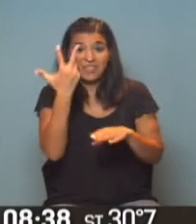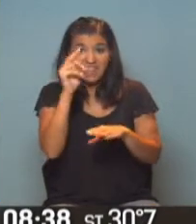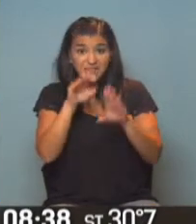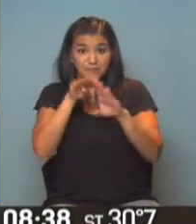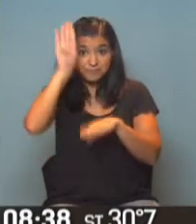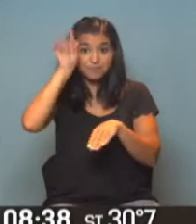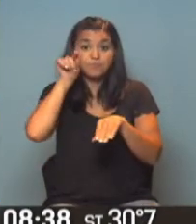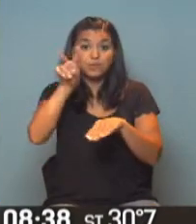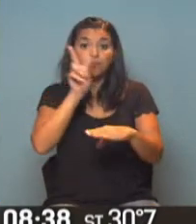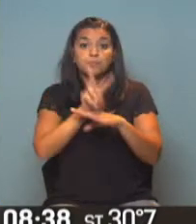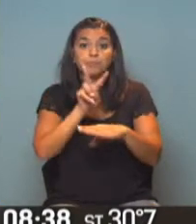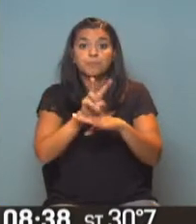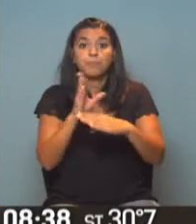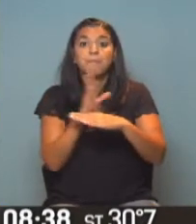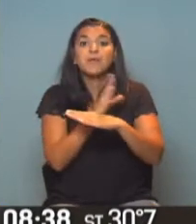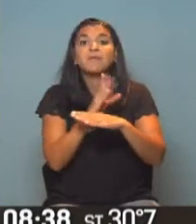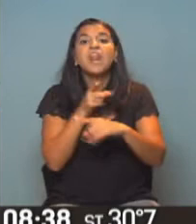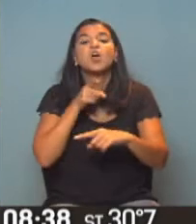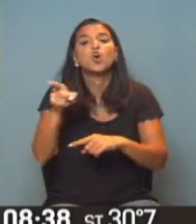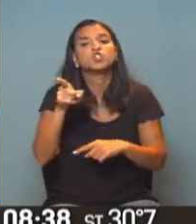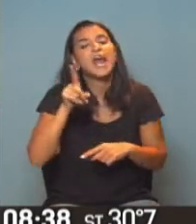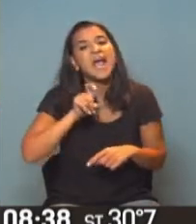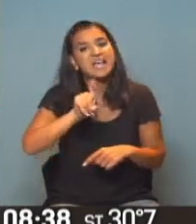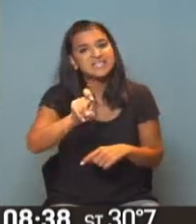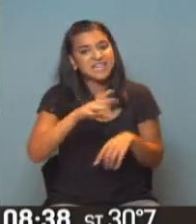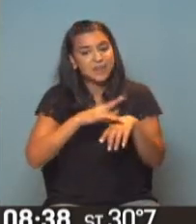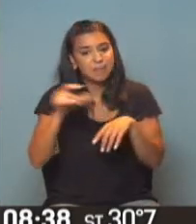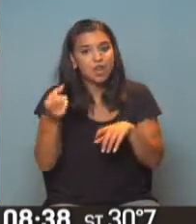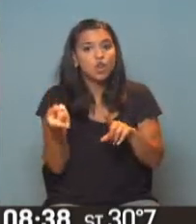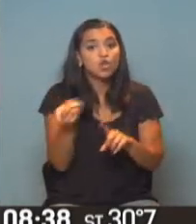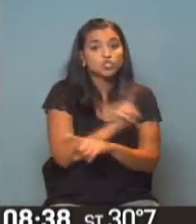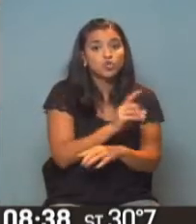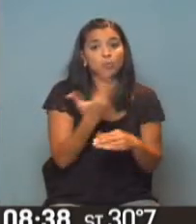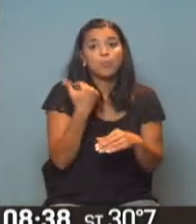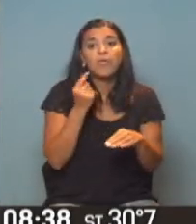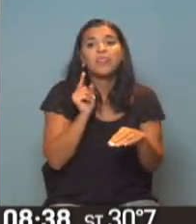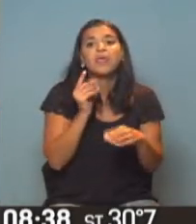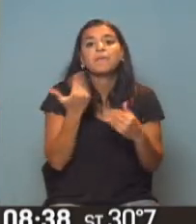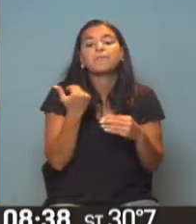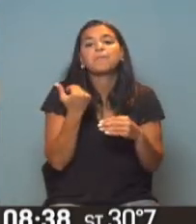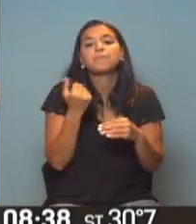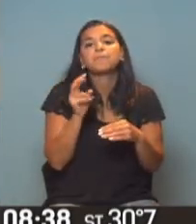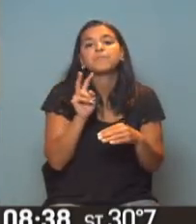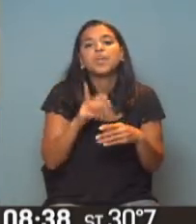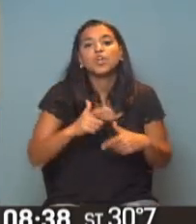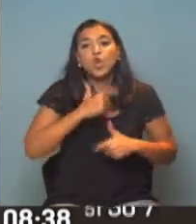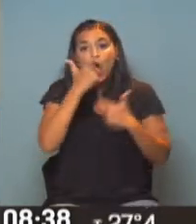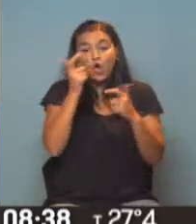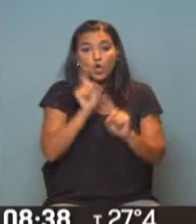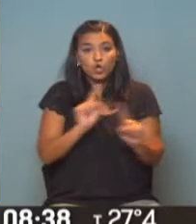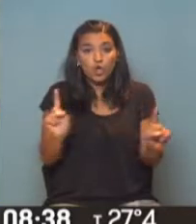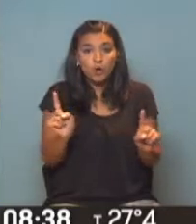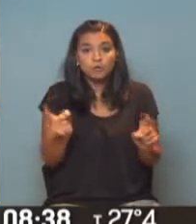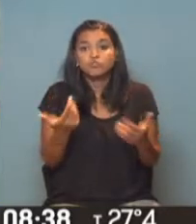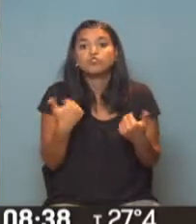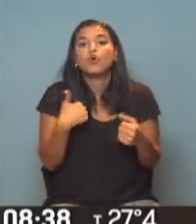arriba son los protectores que previenen contra cáncer de piel los otros pueden prevenir parcialmente el enrojecimiento bueno yo no le